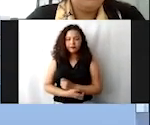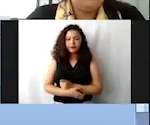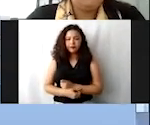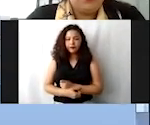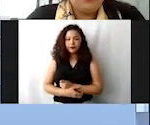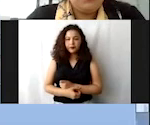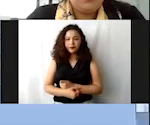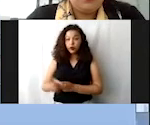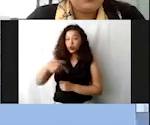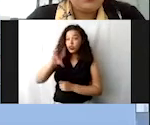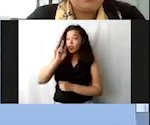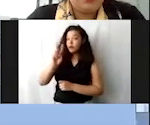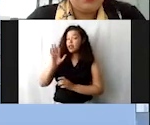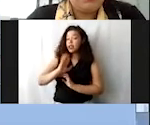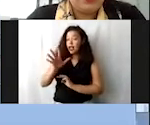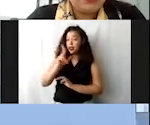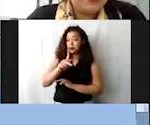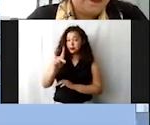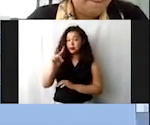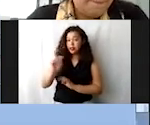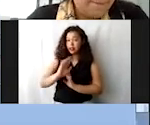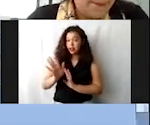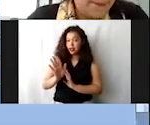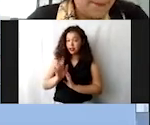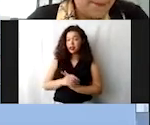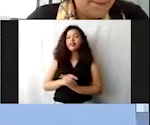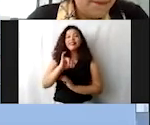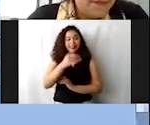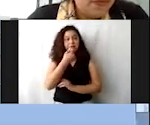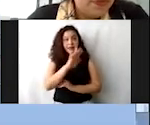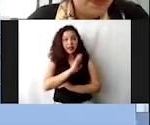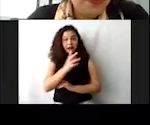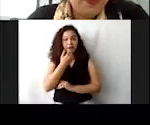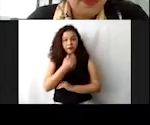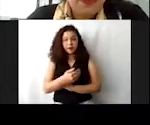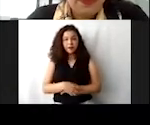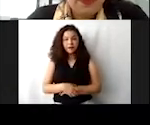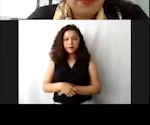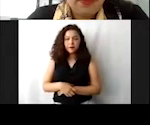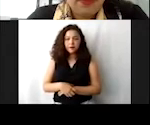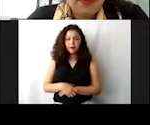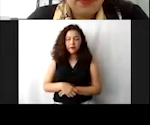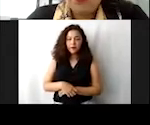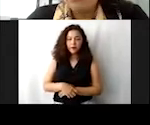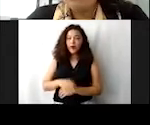ya lo ven, ahí ven el material. Ya se está proyectando, gracias. A ver si, ok.